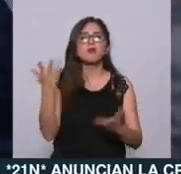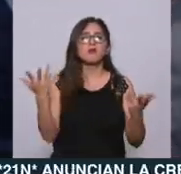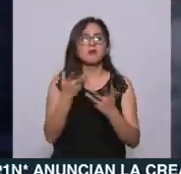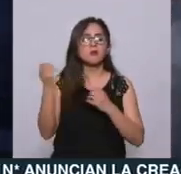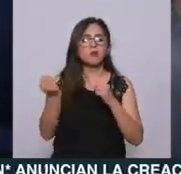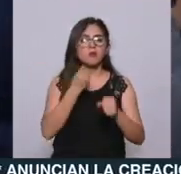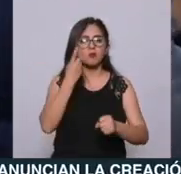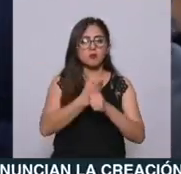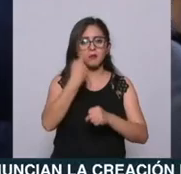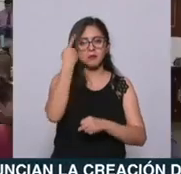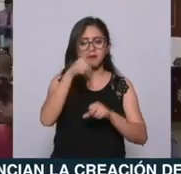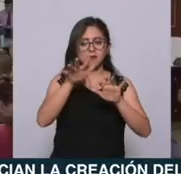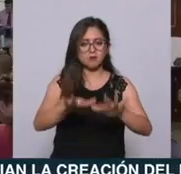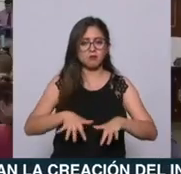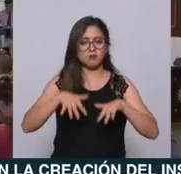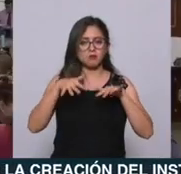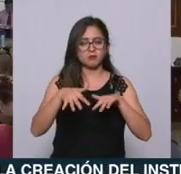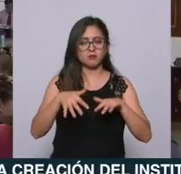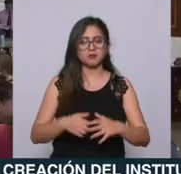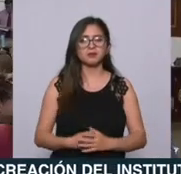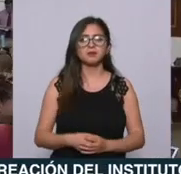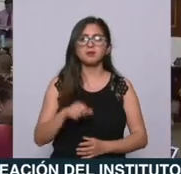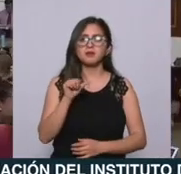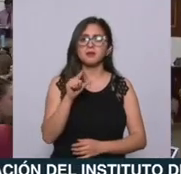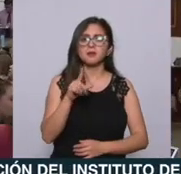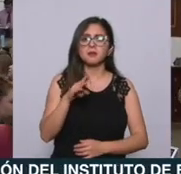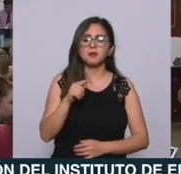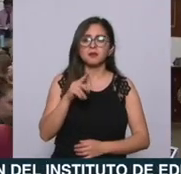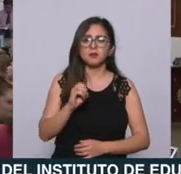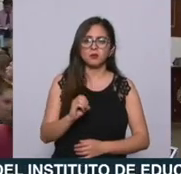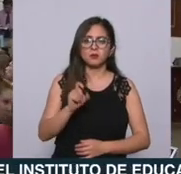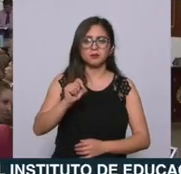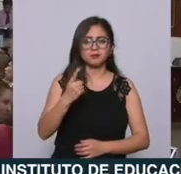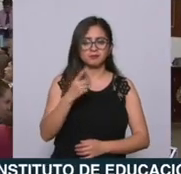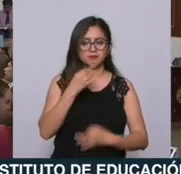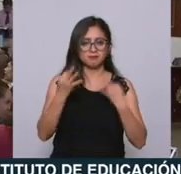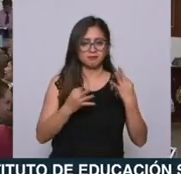solicitar la audiencia pública. Alberto Álvarez Santana, 21 Noticias.